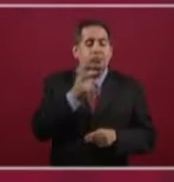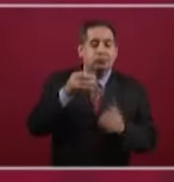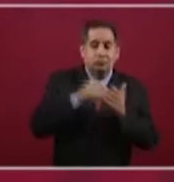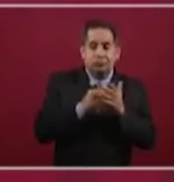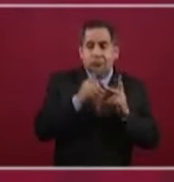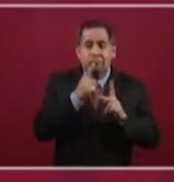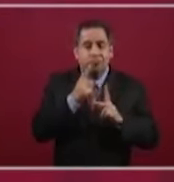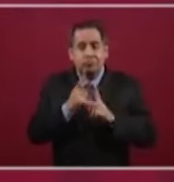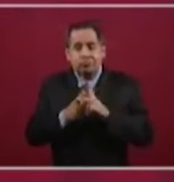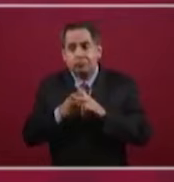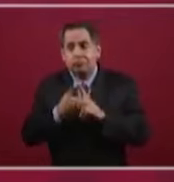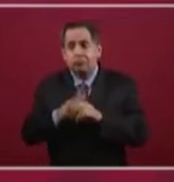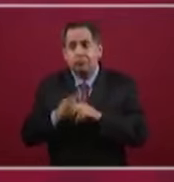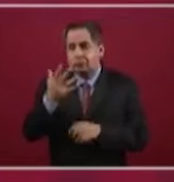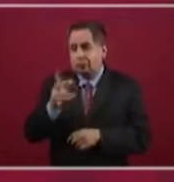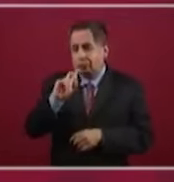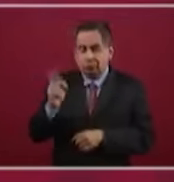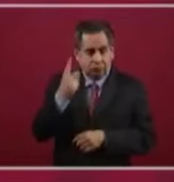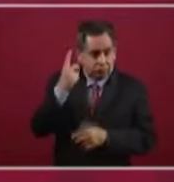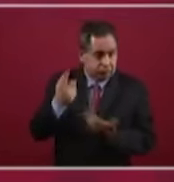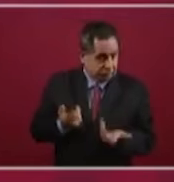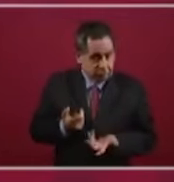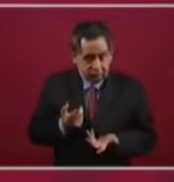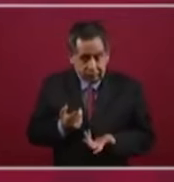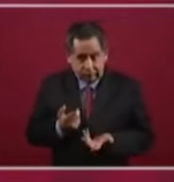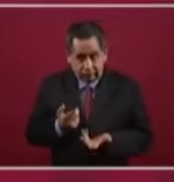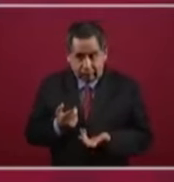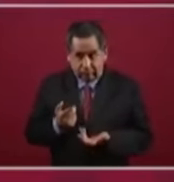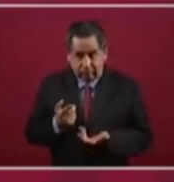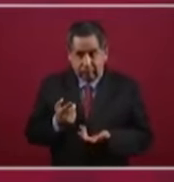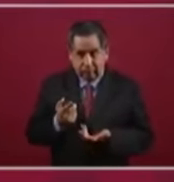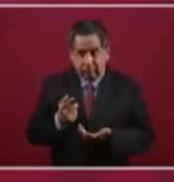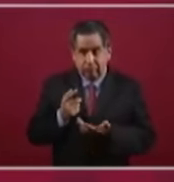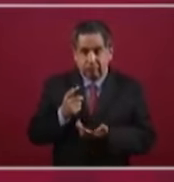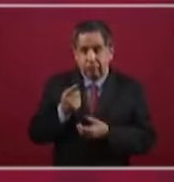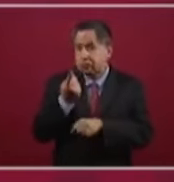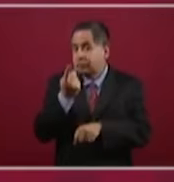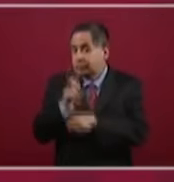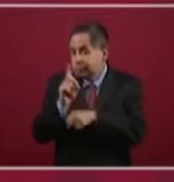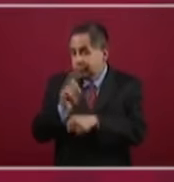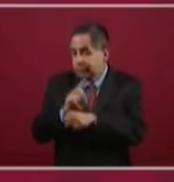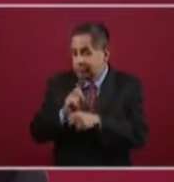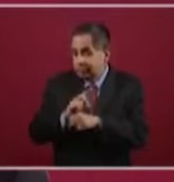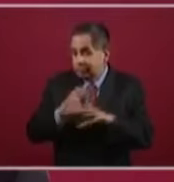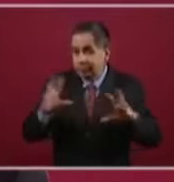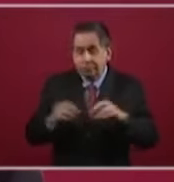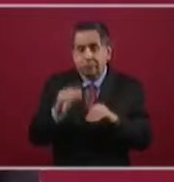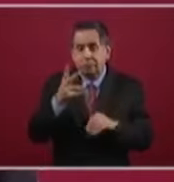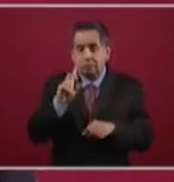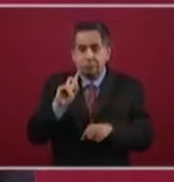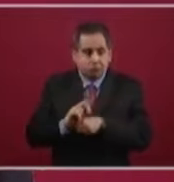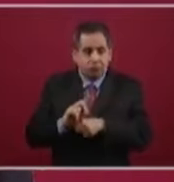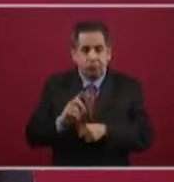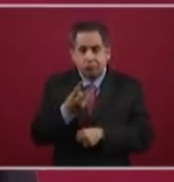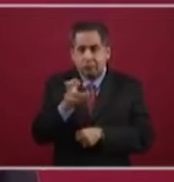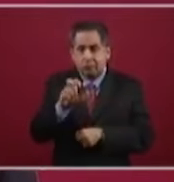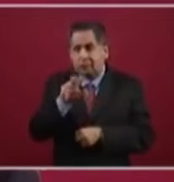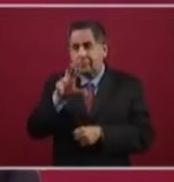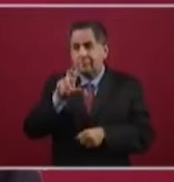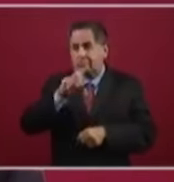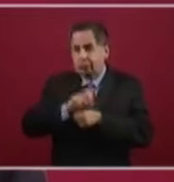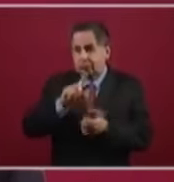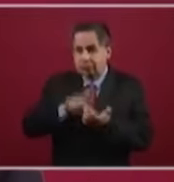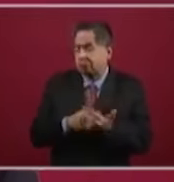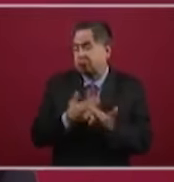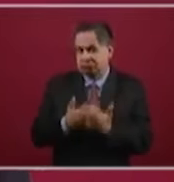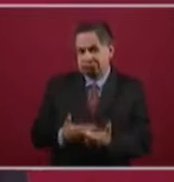por alrededor de 50 dólares, 200 mil por día, por 50 dólares, por 365 días y vas a